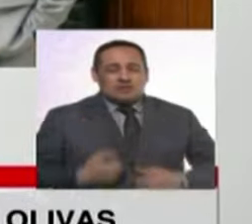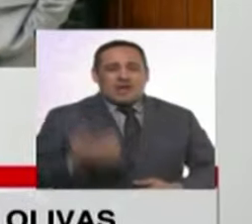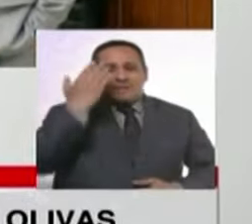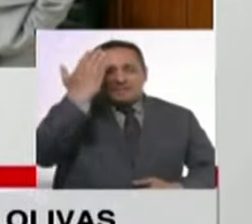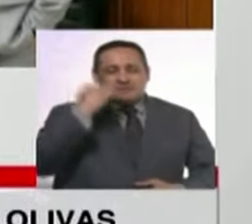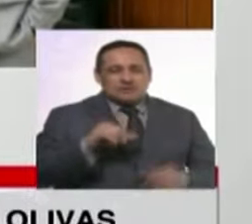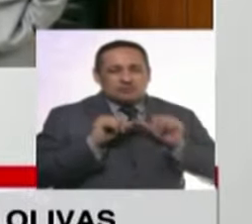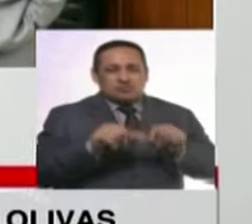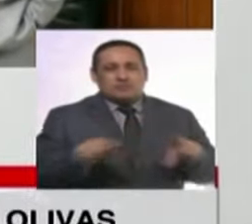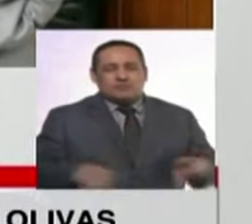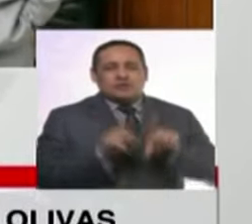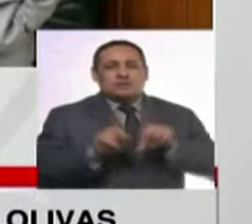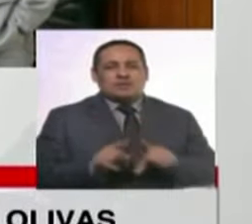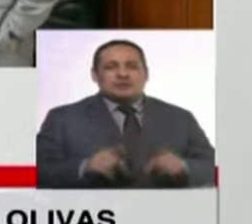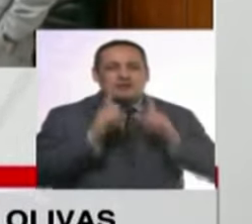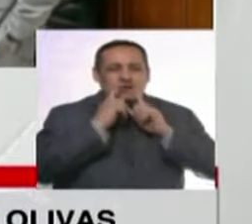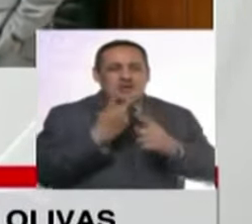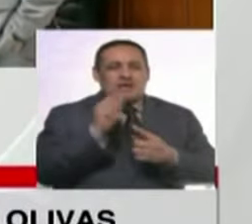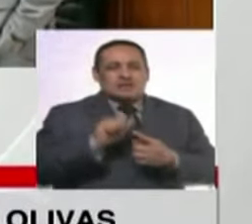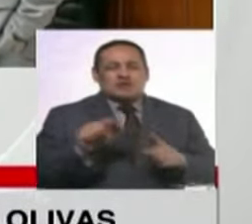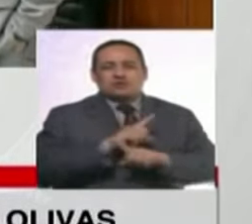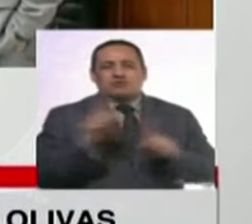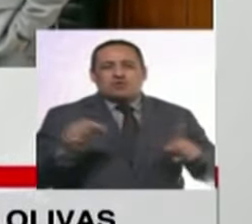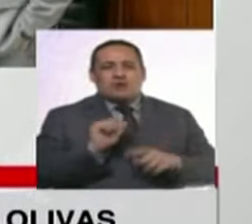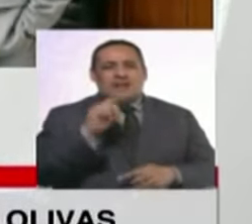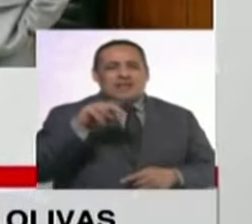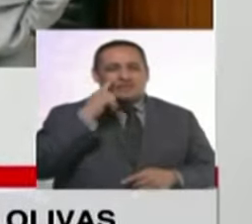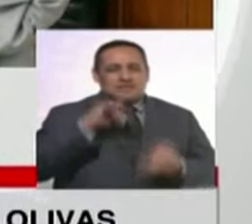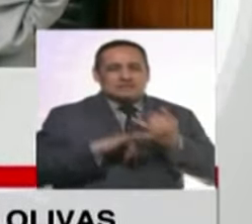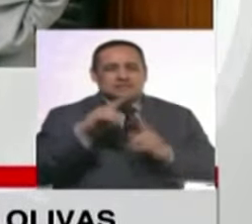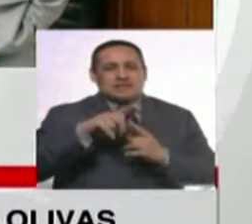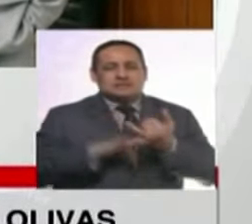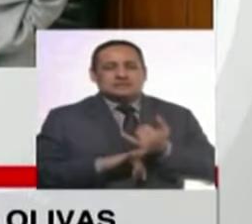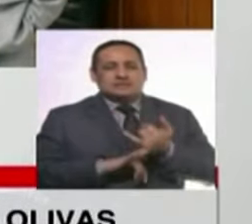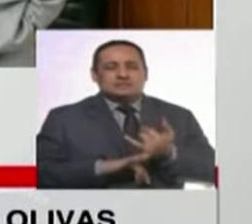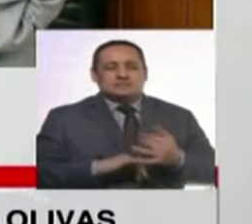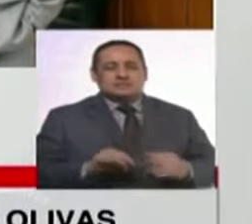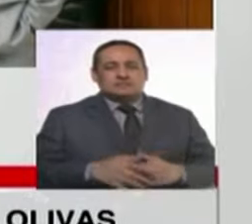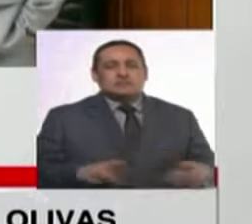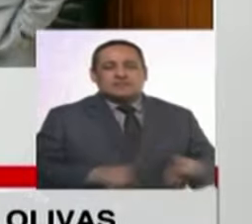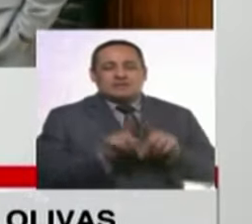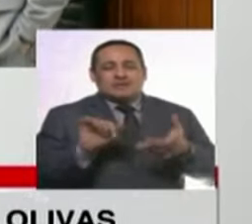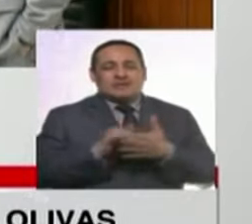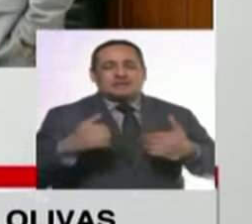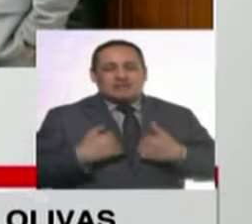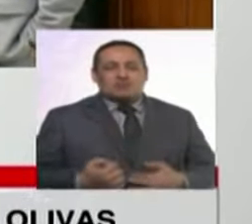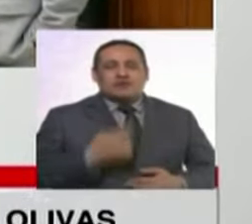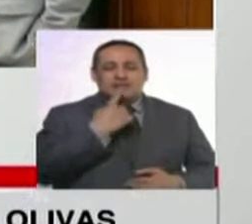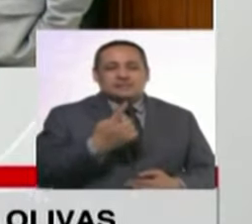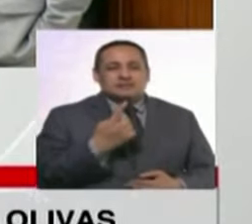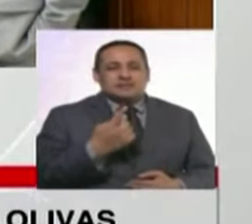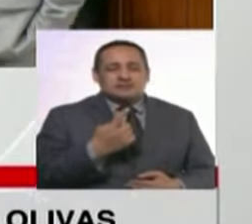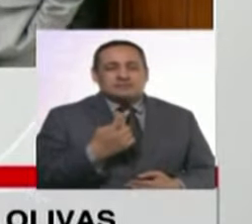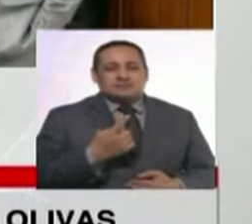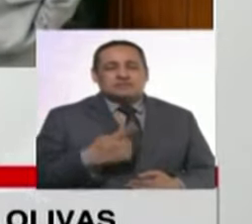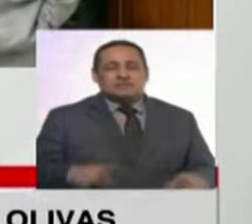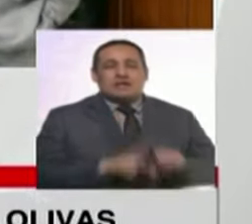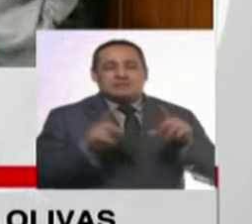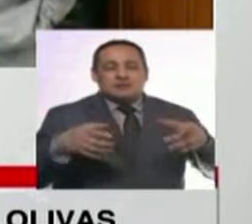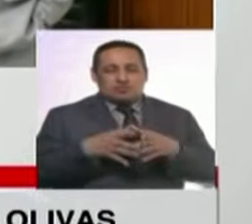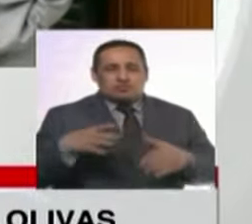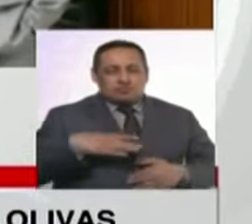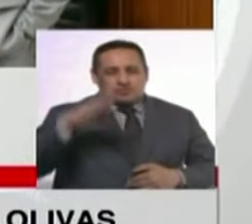Pero hay adelanto real no sino a lanistas tenemos que decir que